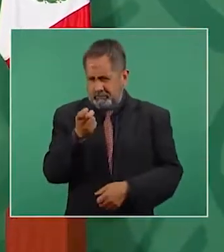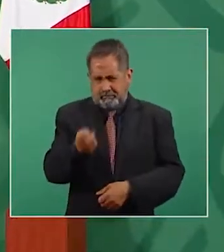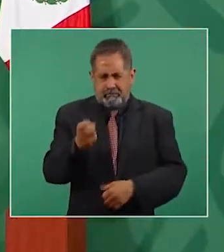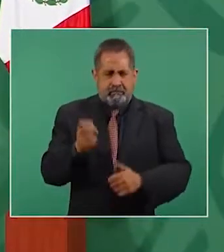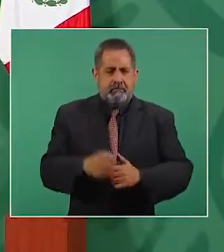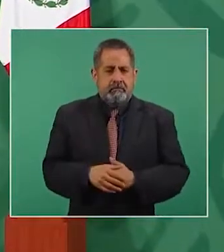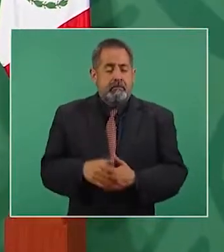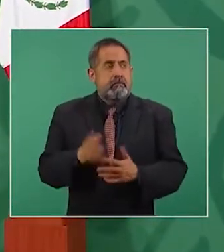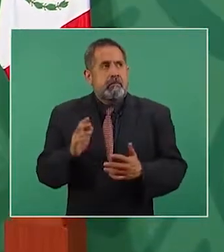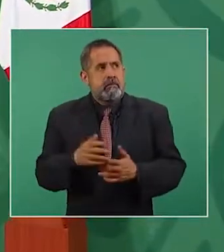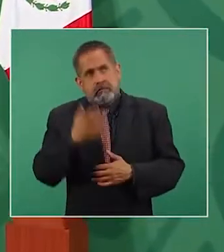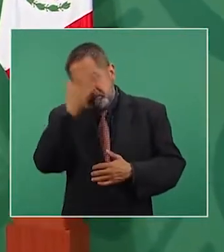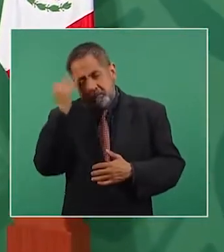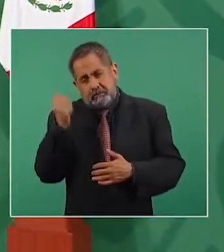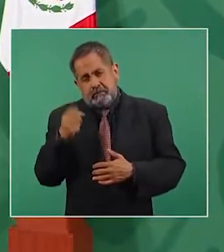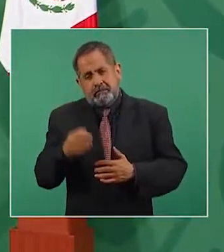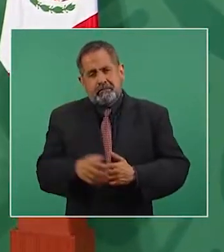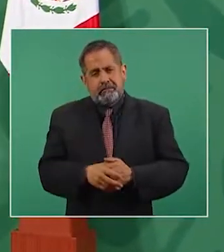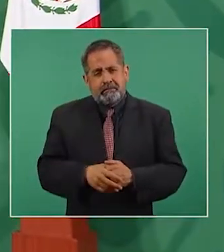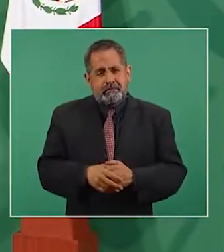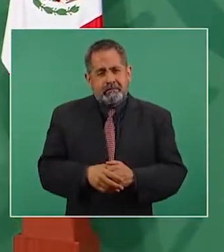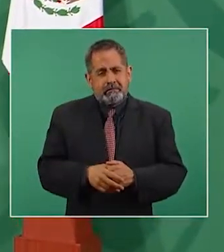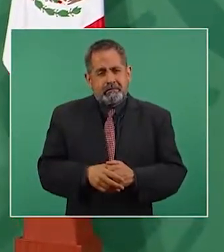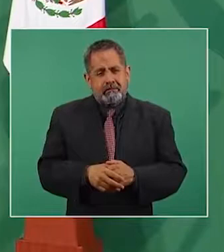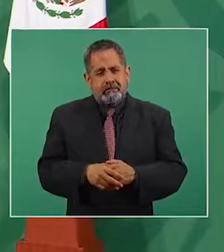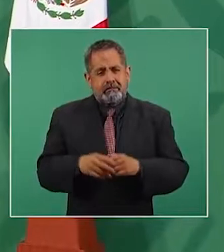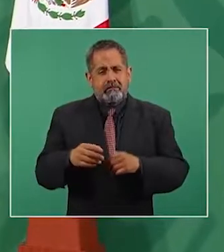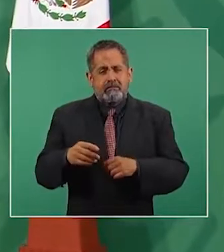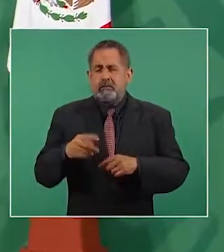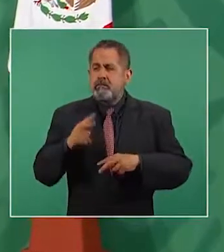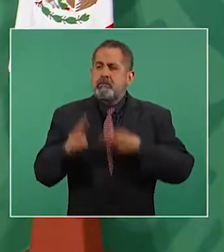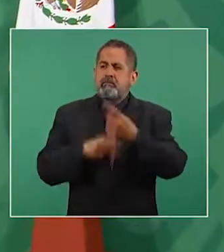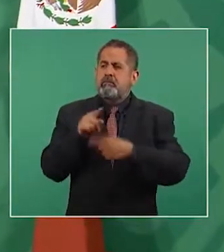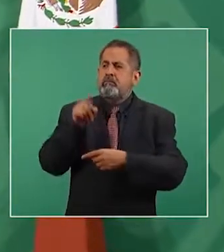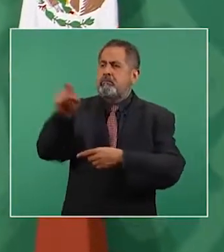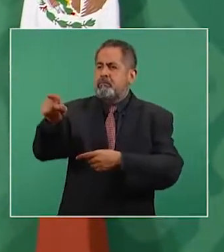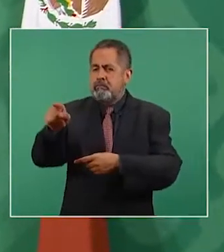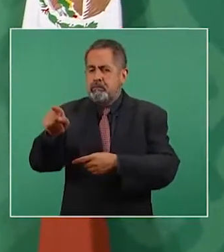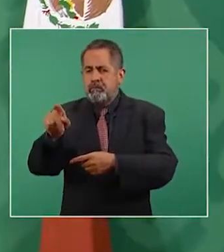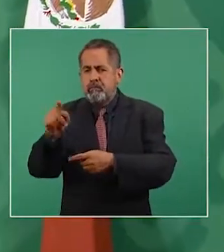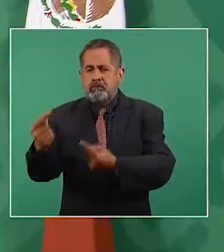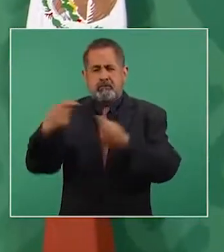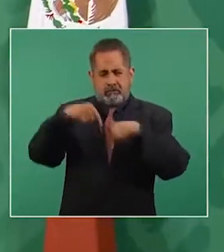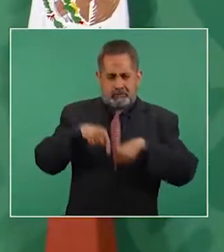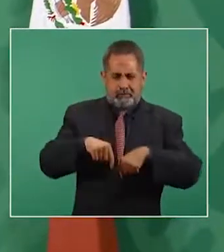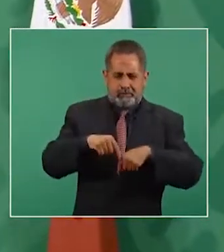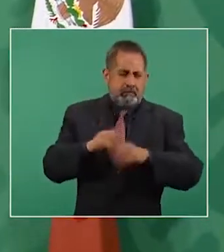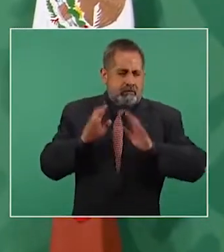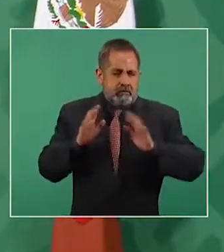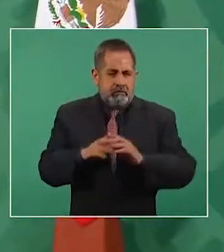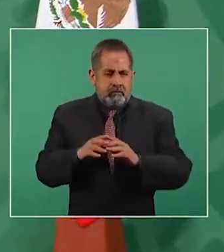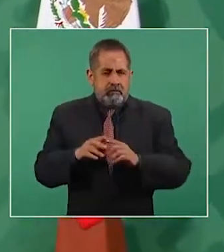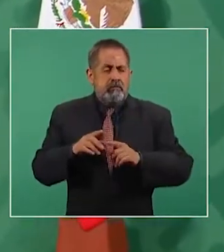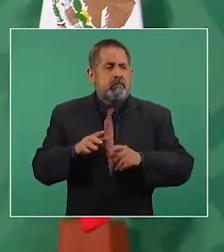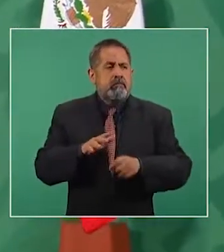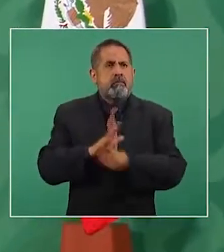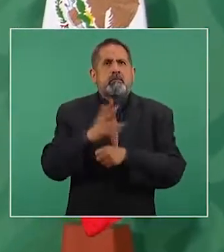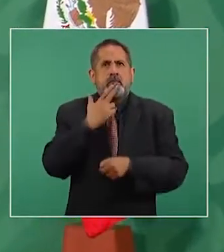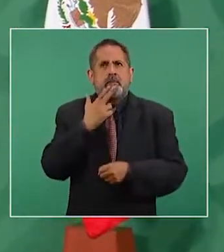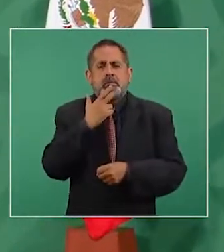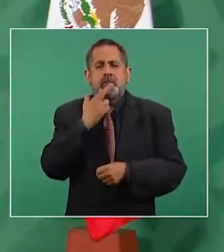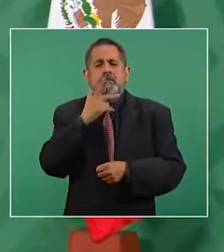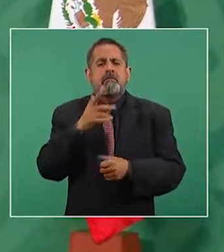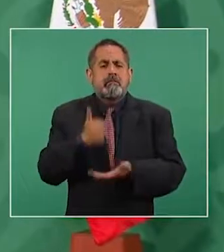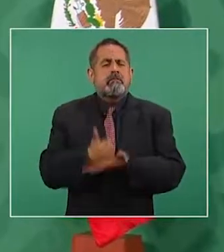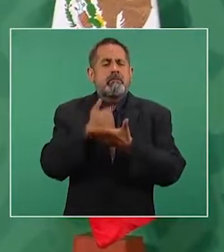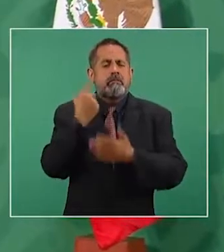Nada más que no sé si vaya a un centro de vacunación o aquí, siempre y cuando ayude